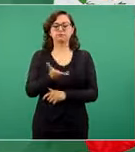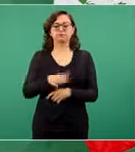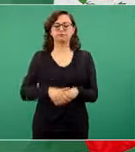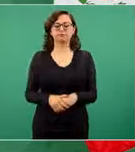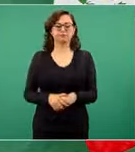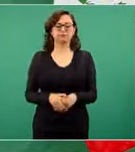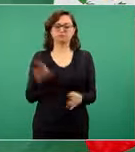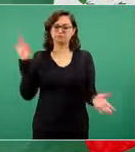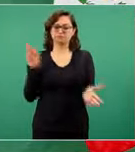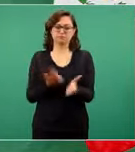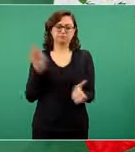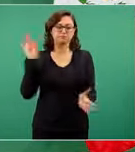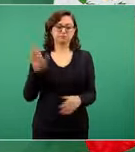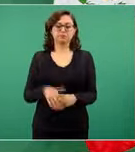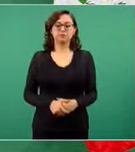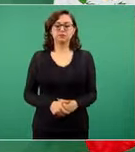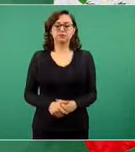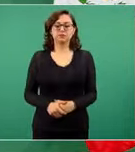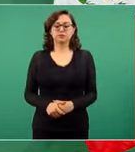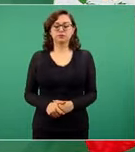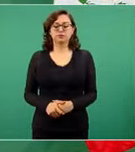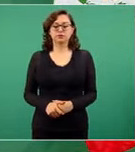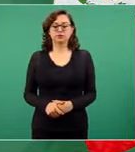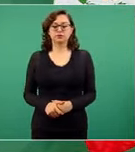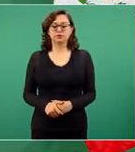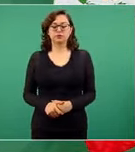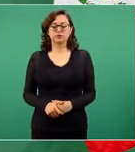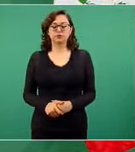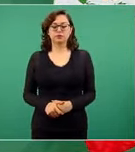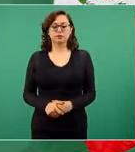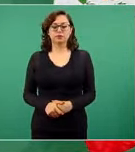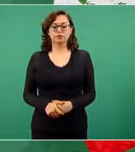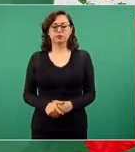así de sencillo.